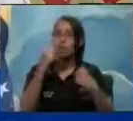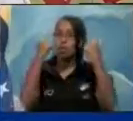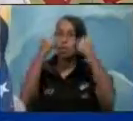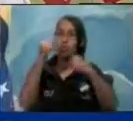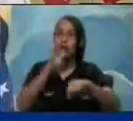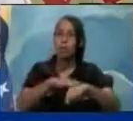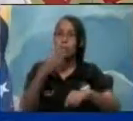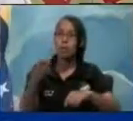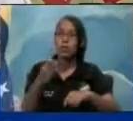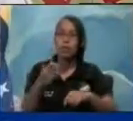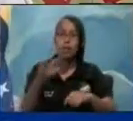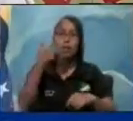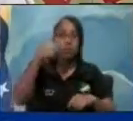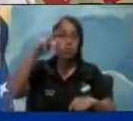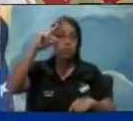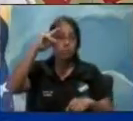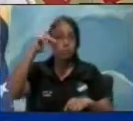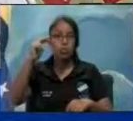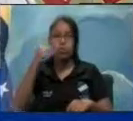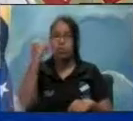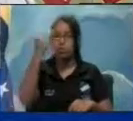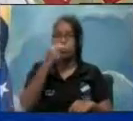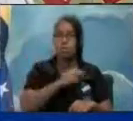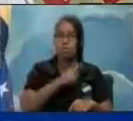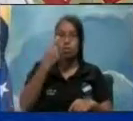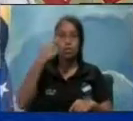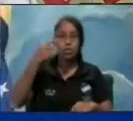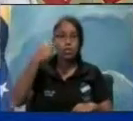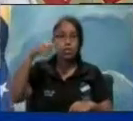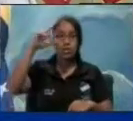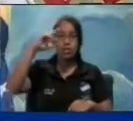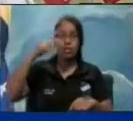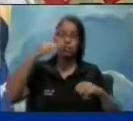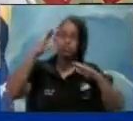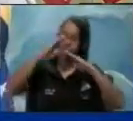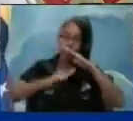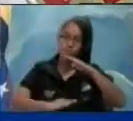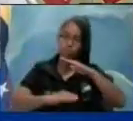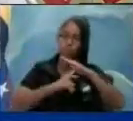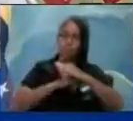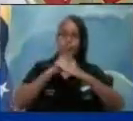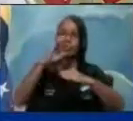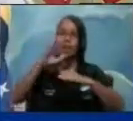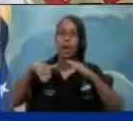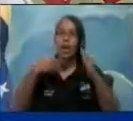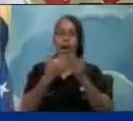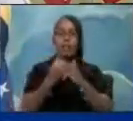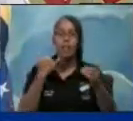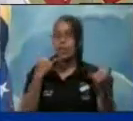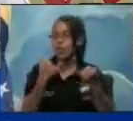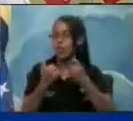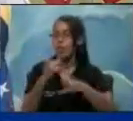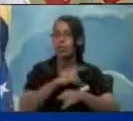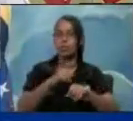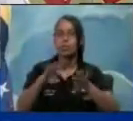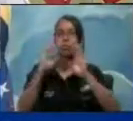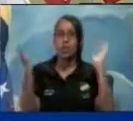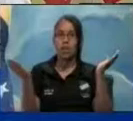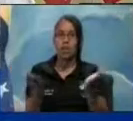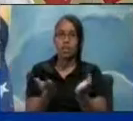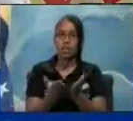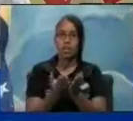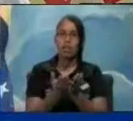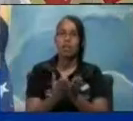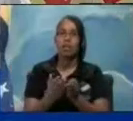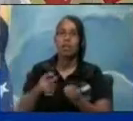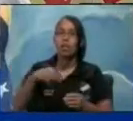el pícaro, los ojos del zángano vagan hasta lo último de la tierra.